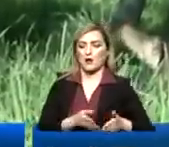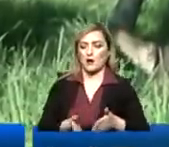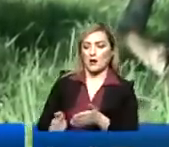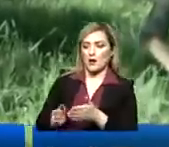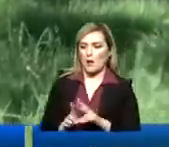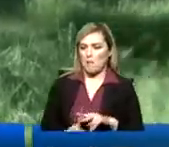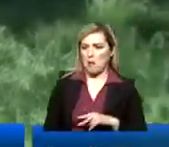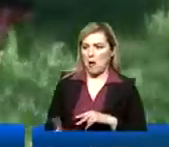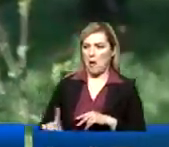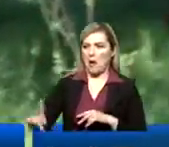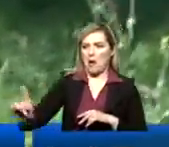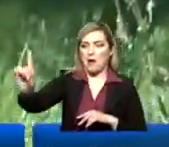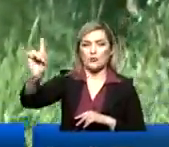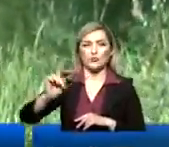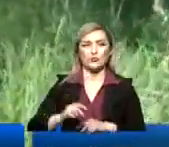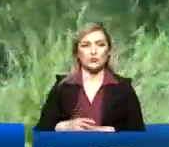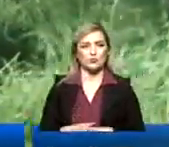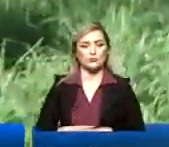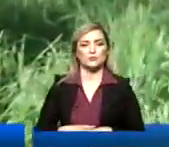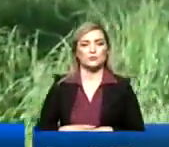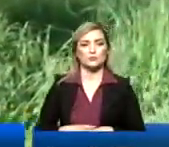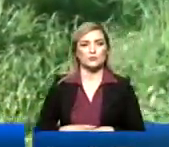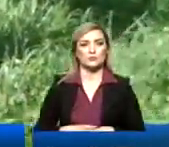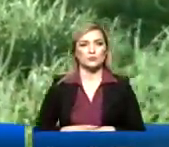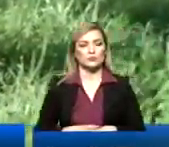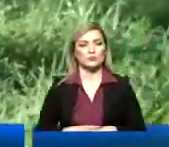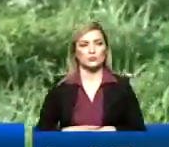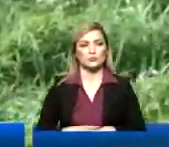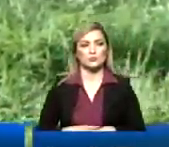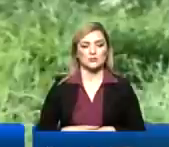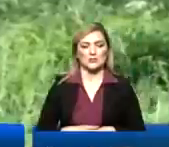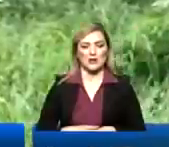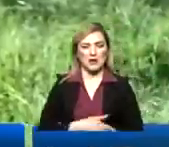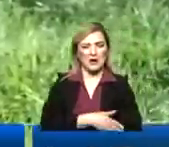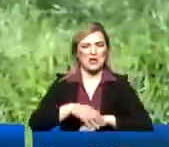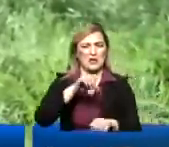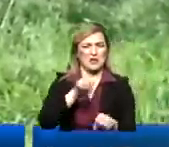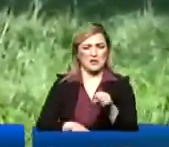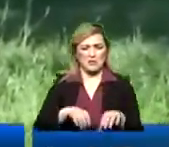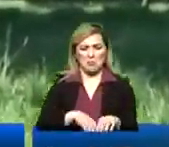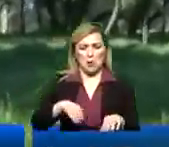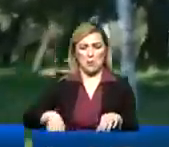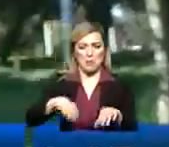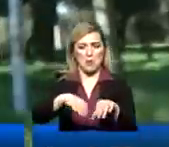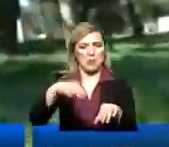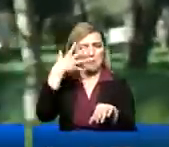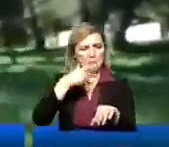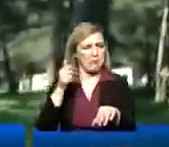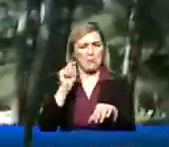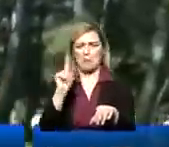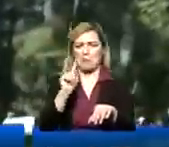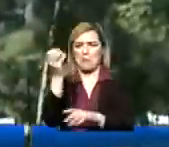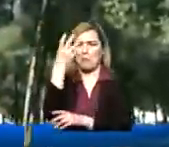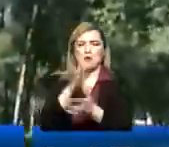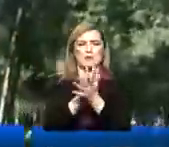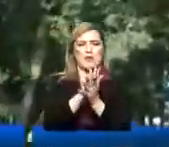fugarse hasta el final. Como podemos ver también no tenemos nosotros el adoquinado ni luminarias de aquí del sector y la falta de control